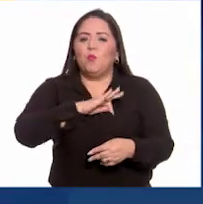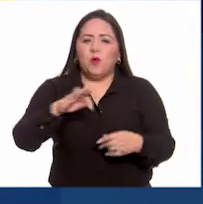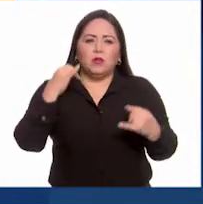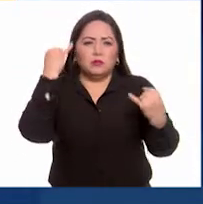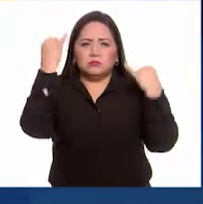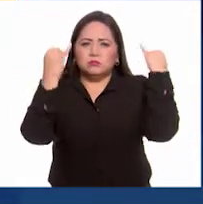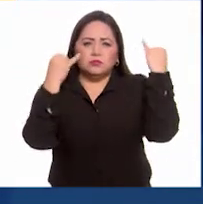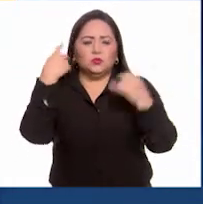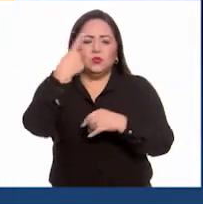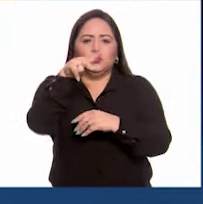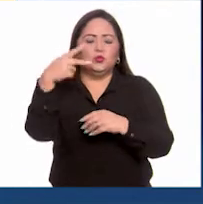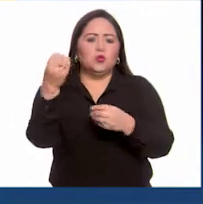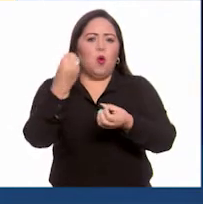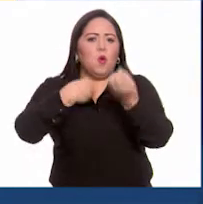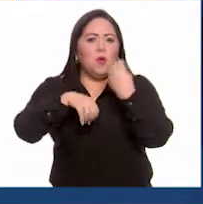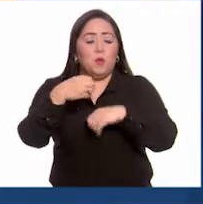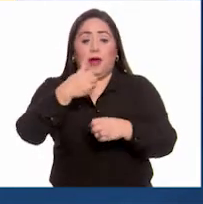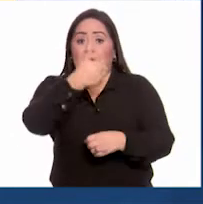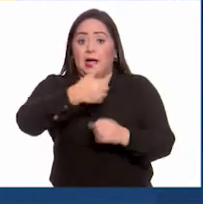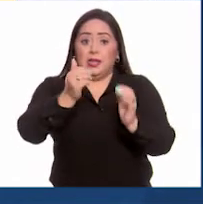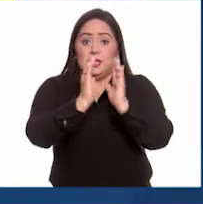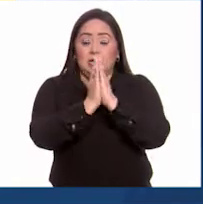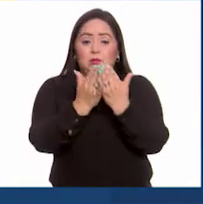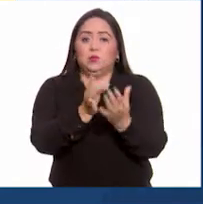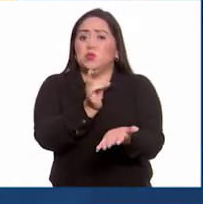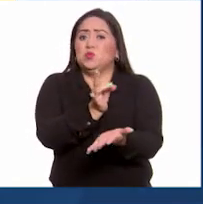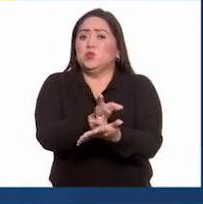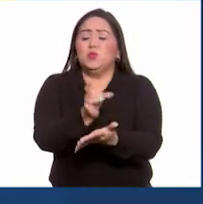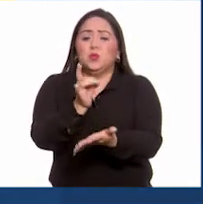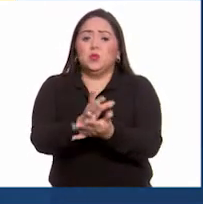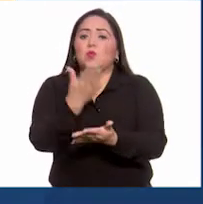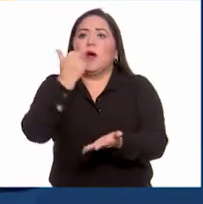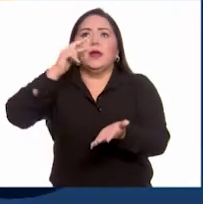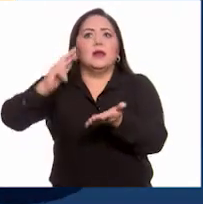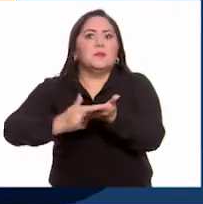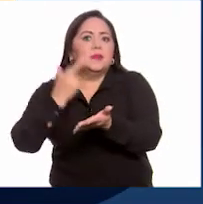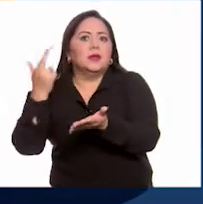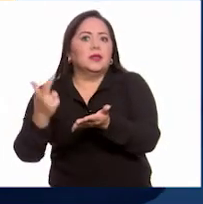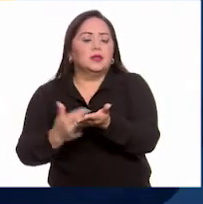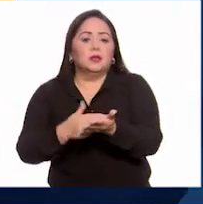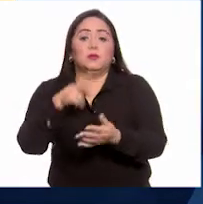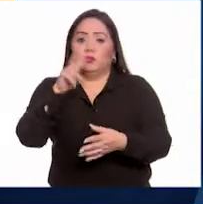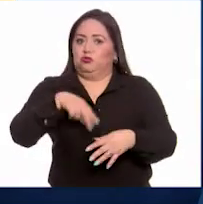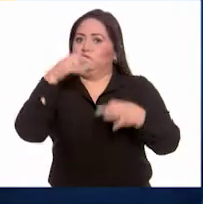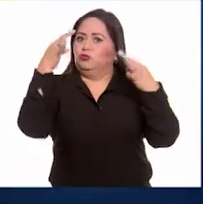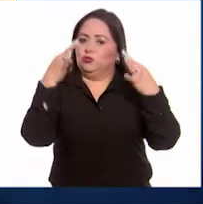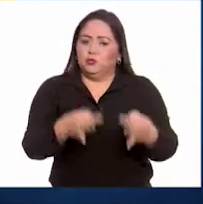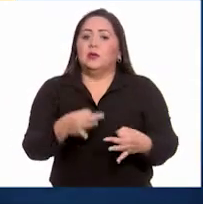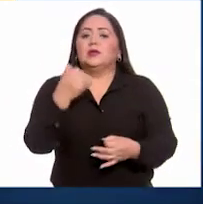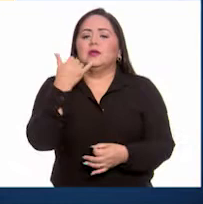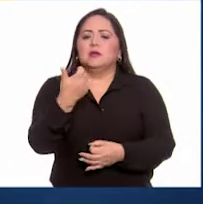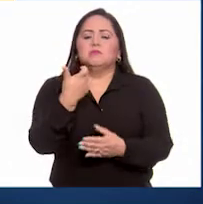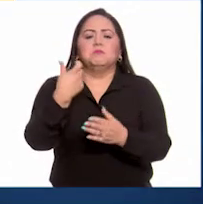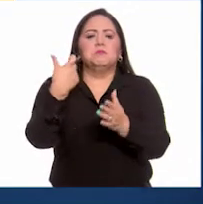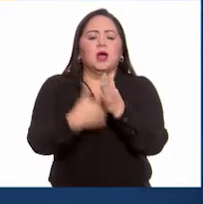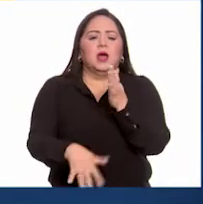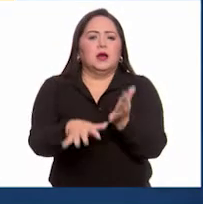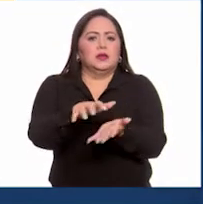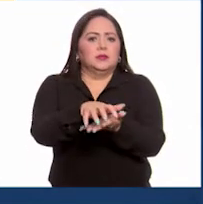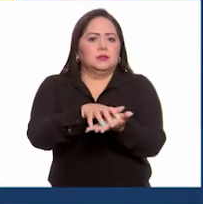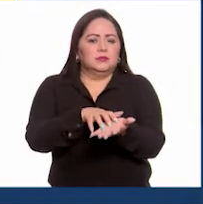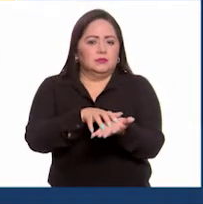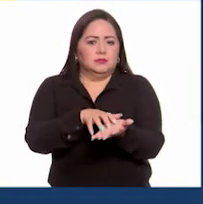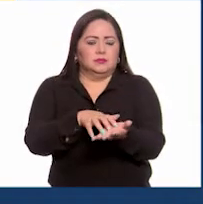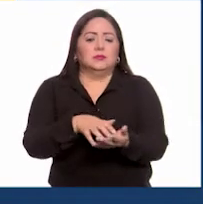sus propias obras. Cada libro es una obra única, irrepetible, de manera original y económicamente